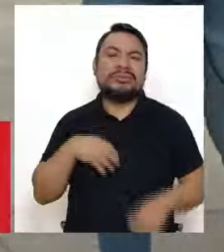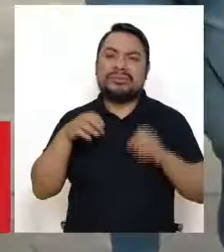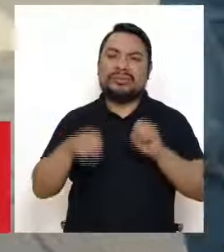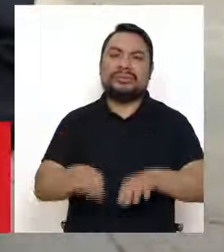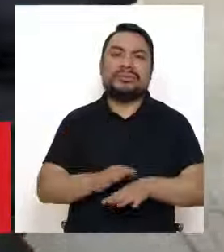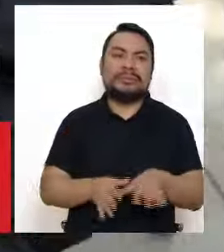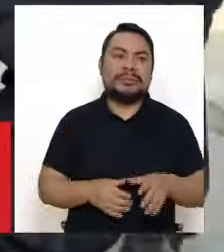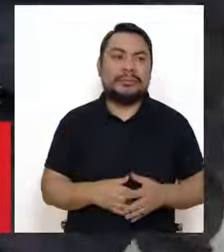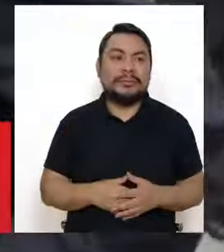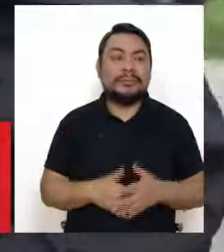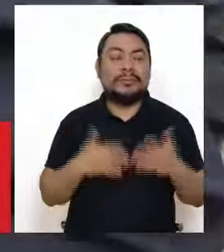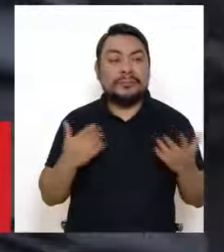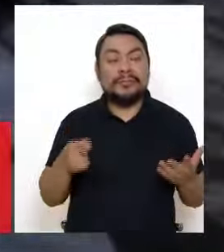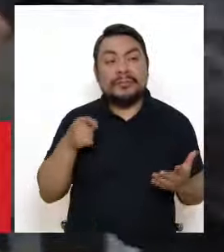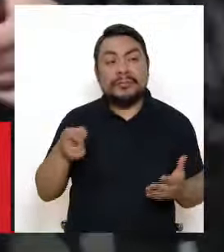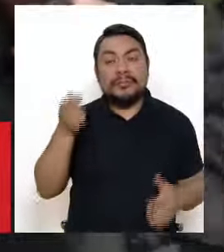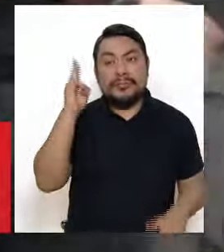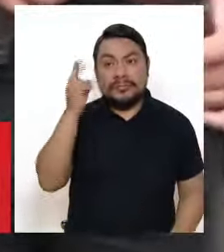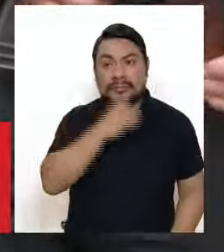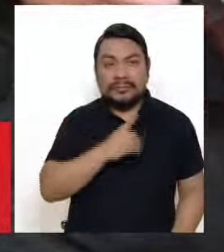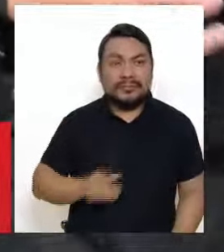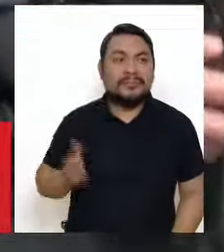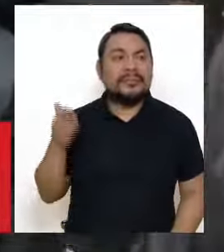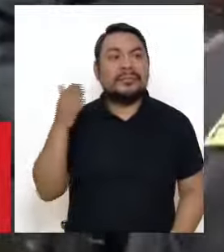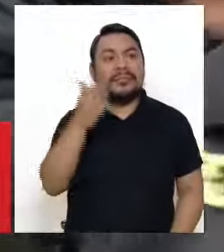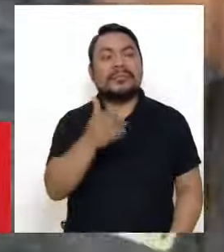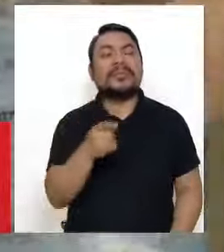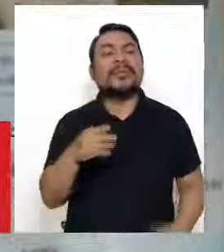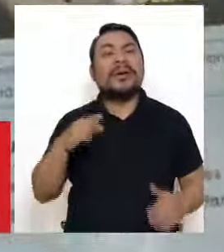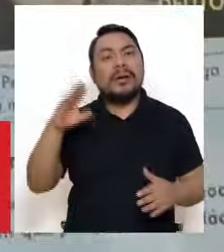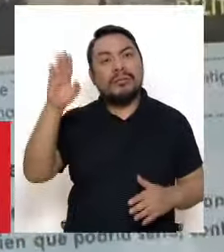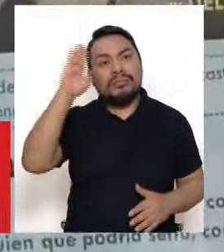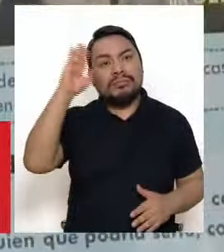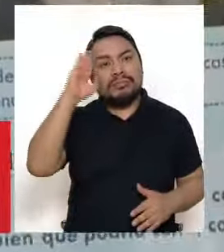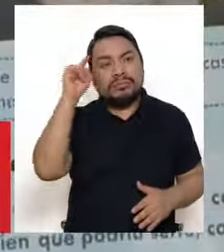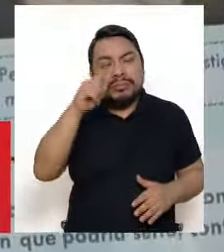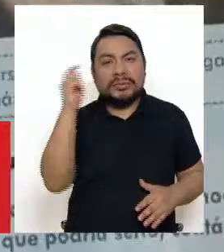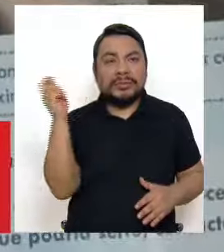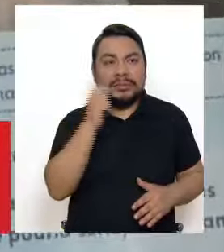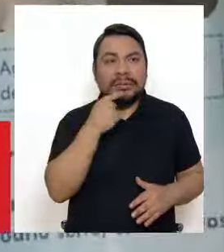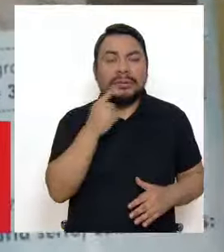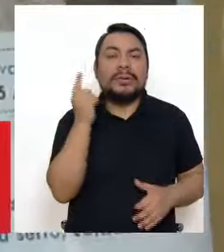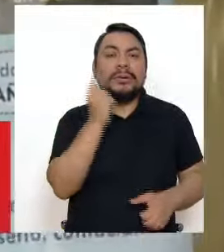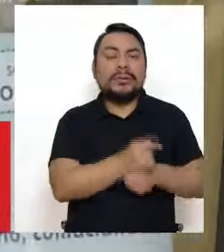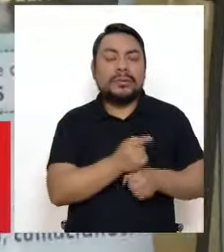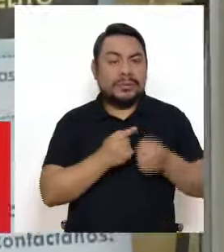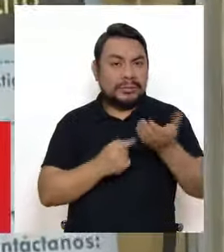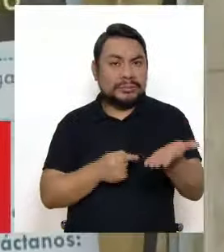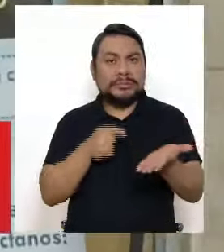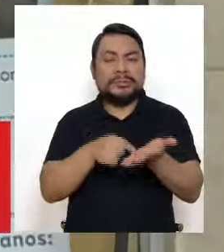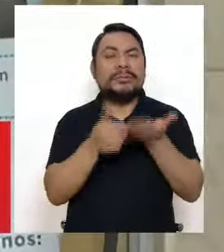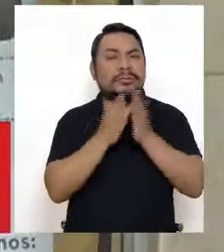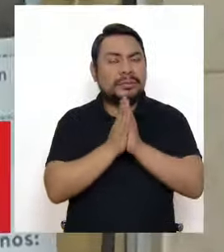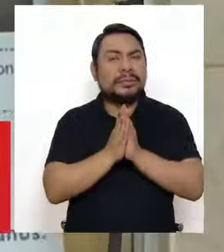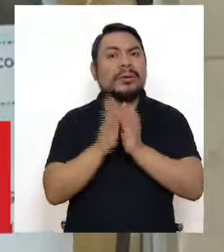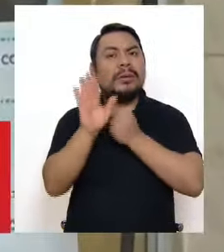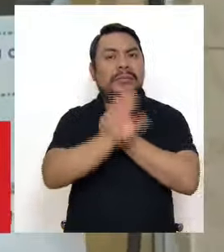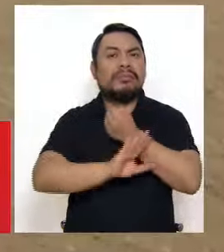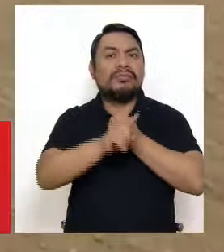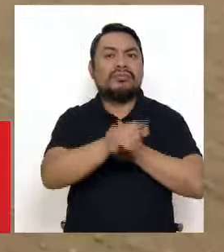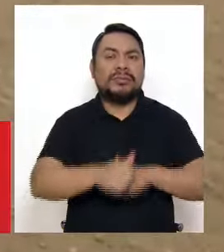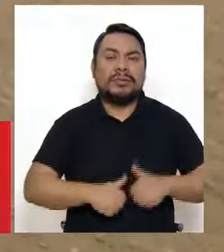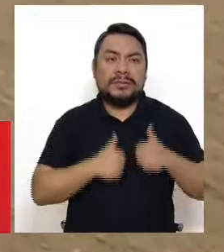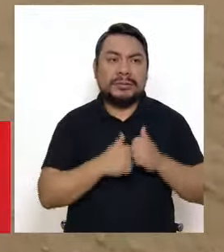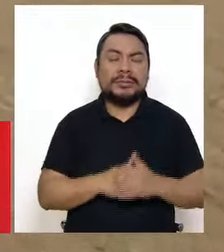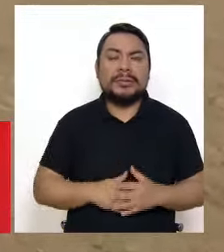cargo el docente acudió a la sede de la de Pin en Trujillo donde colocó la denuncia y pidió garantías para su